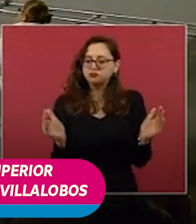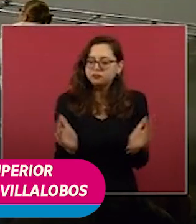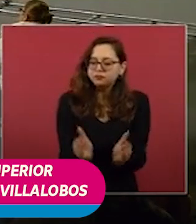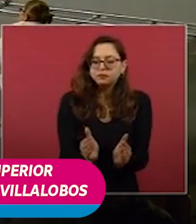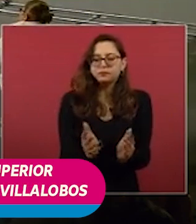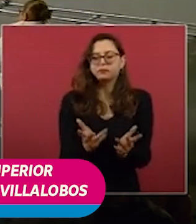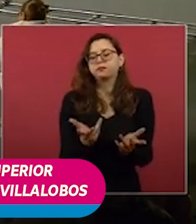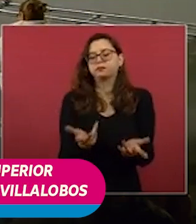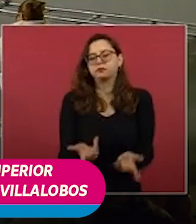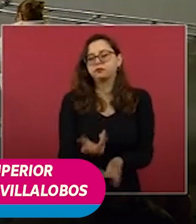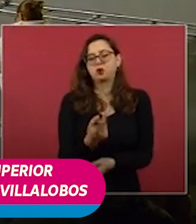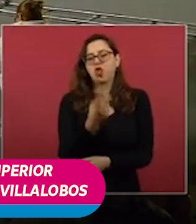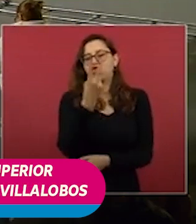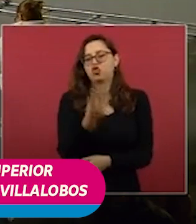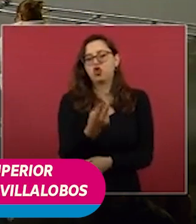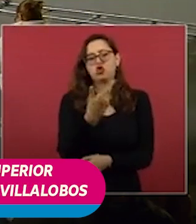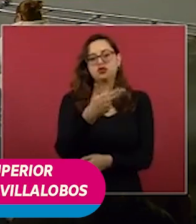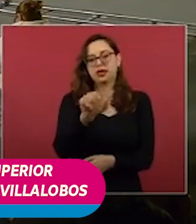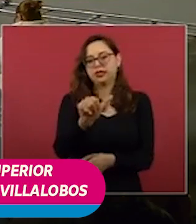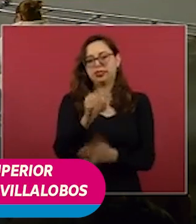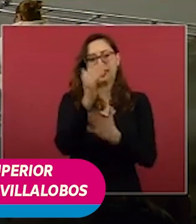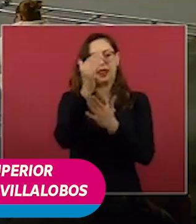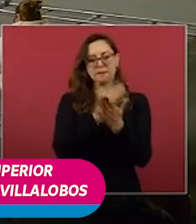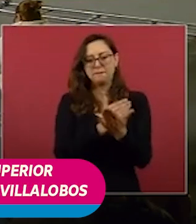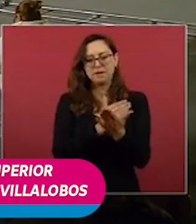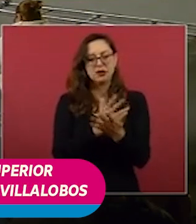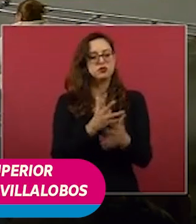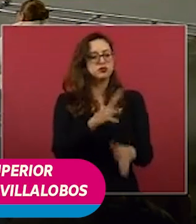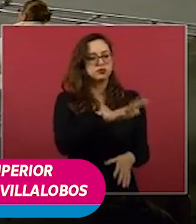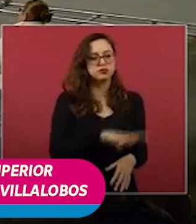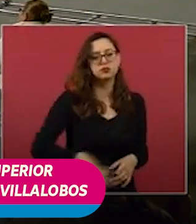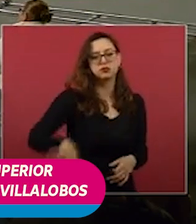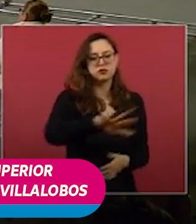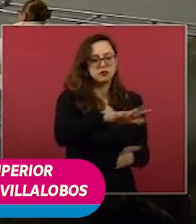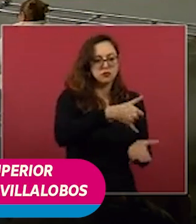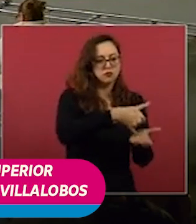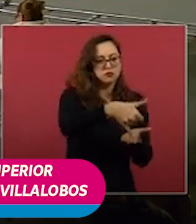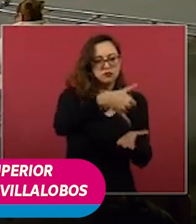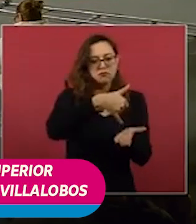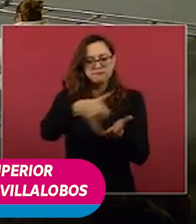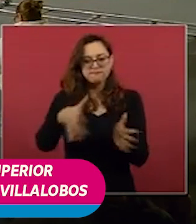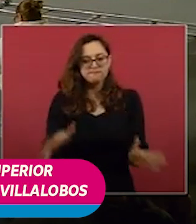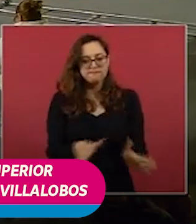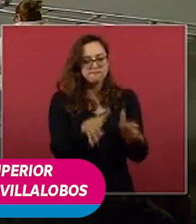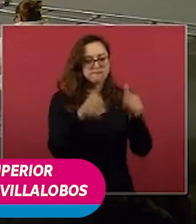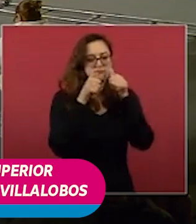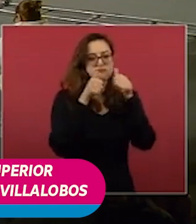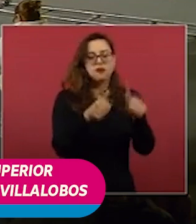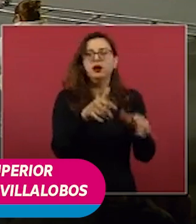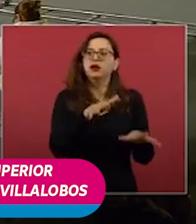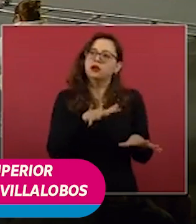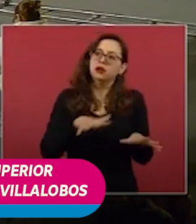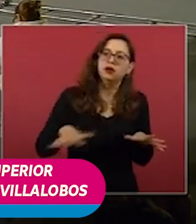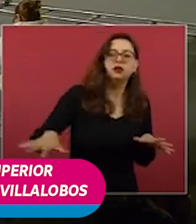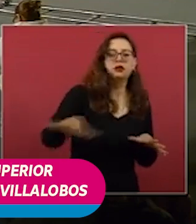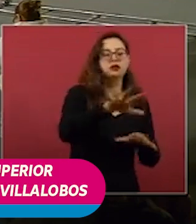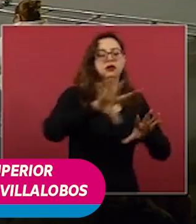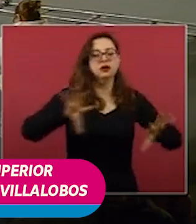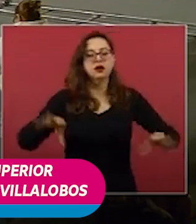productores de menos de 2 hectáreas por productor. Y de esta forma atender una superficie de